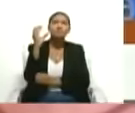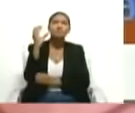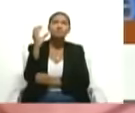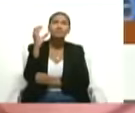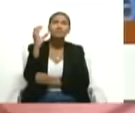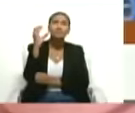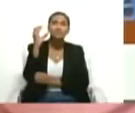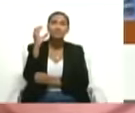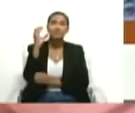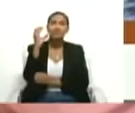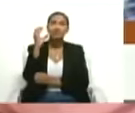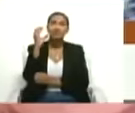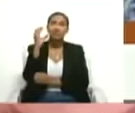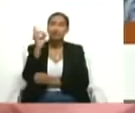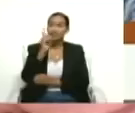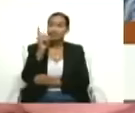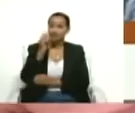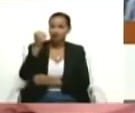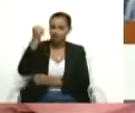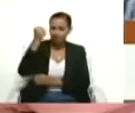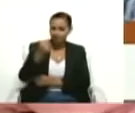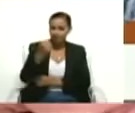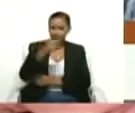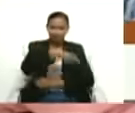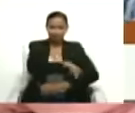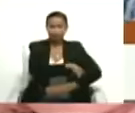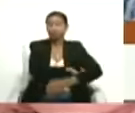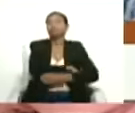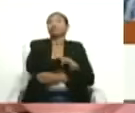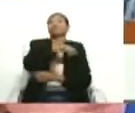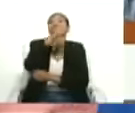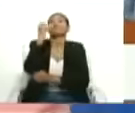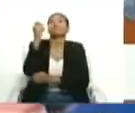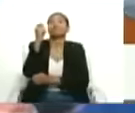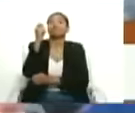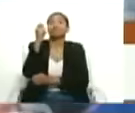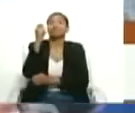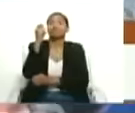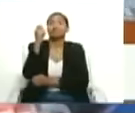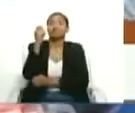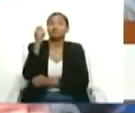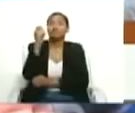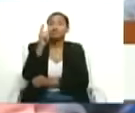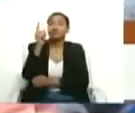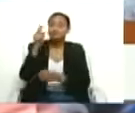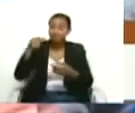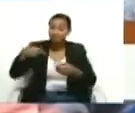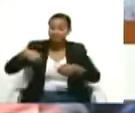No está en su espada libertaria, estuvo en la firma de un papel.